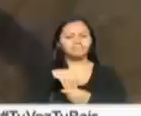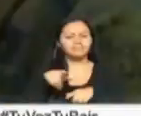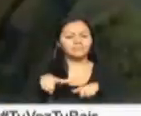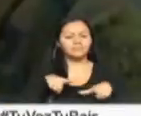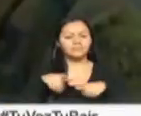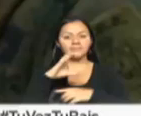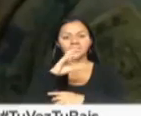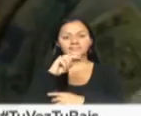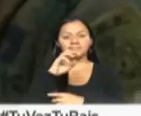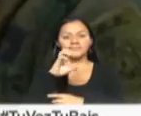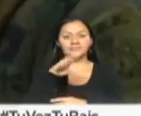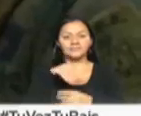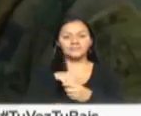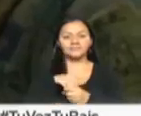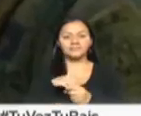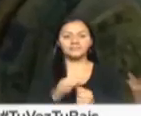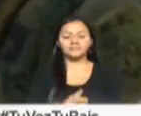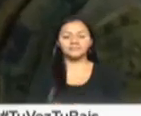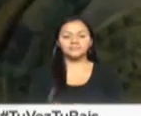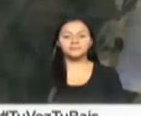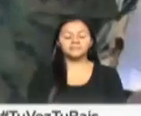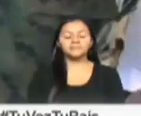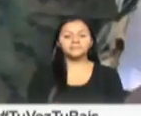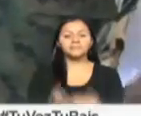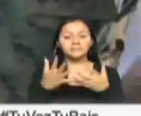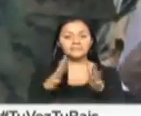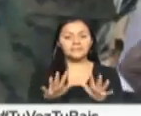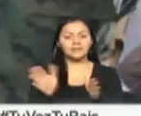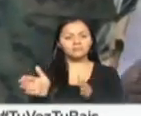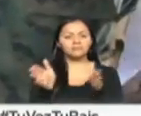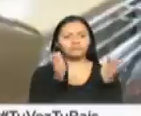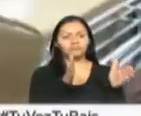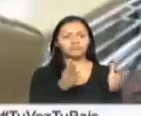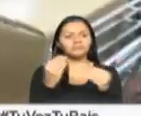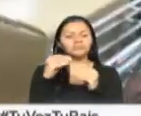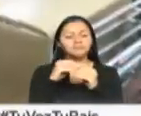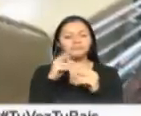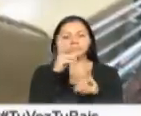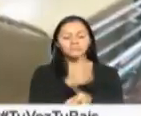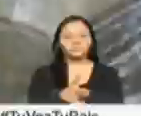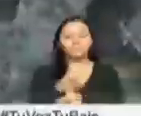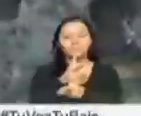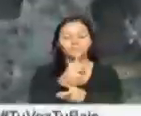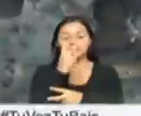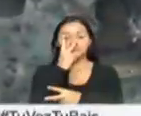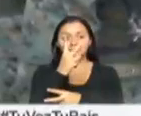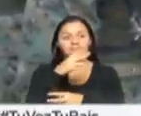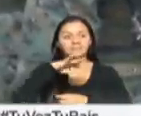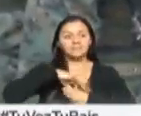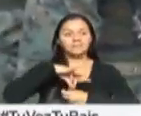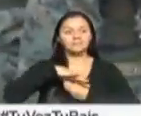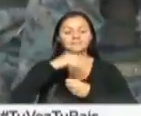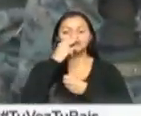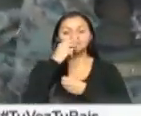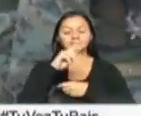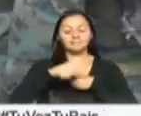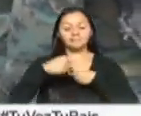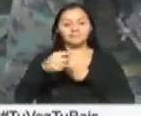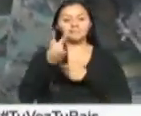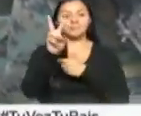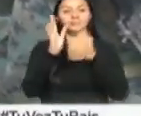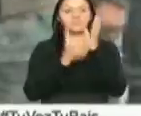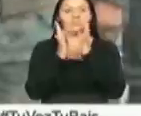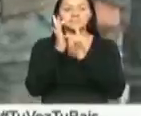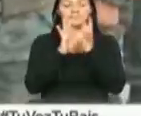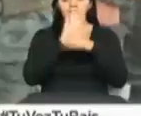del Consejo Nacional Electoral. De esta manera está garantizada la seguridad ciudadana y electoral para los comicios del 2 de abril